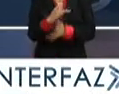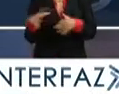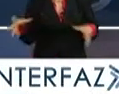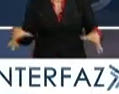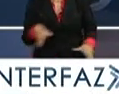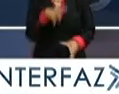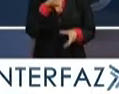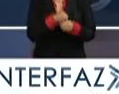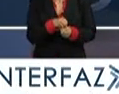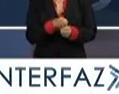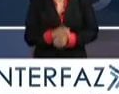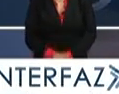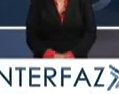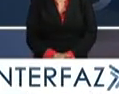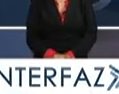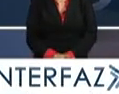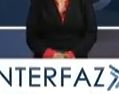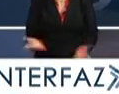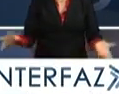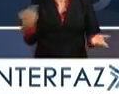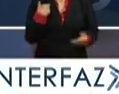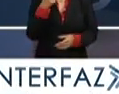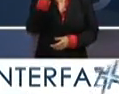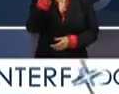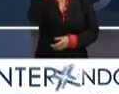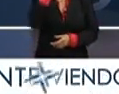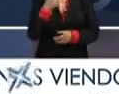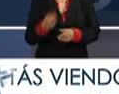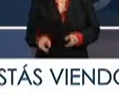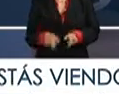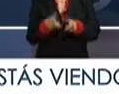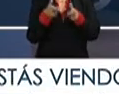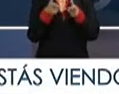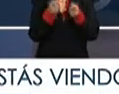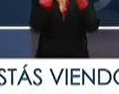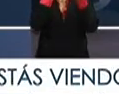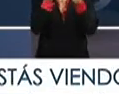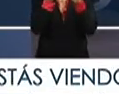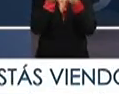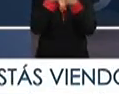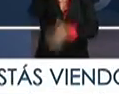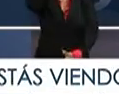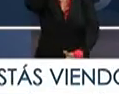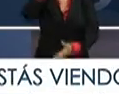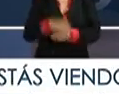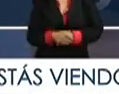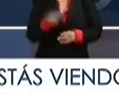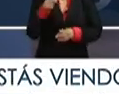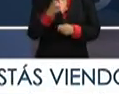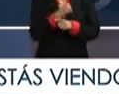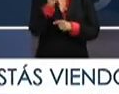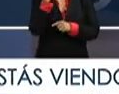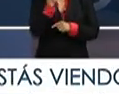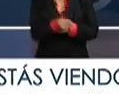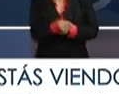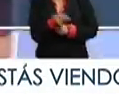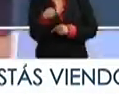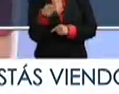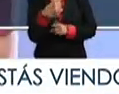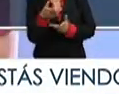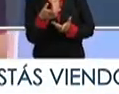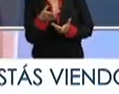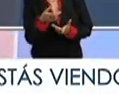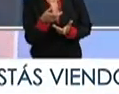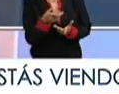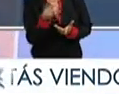está sucediendo en tiempo real. Disponible en nuestra disponible. En la punta de nuestros dedos. Exactamente. Y en ese sentido,